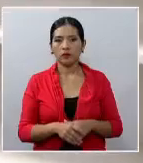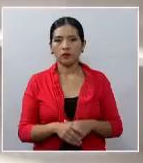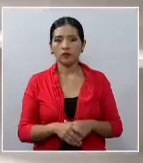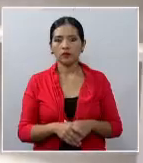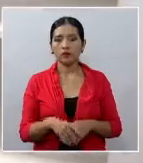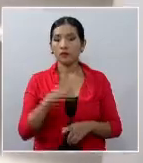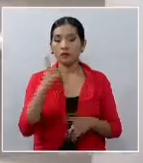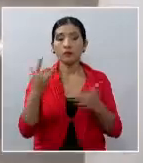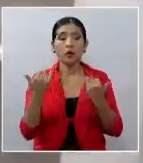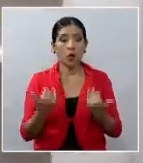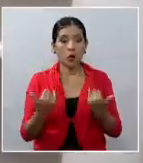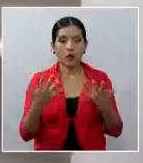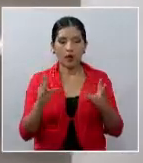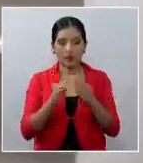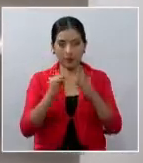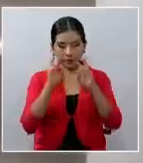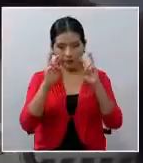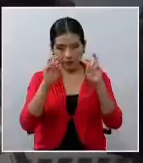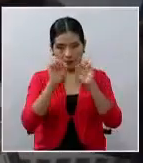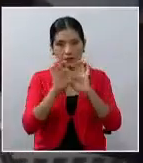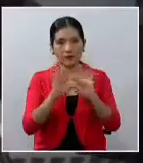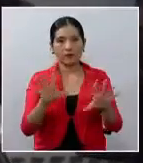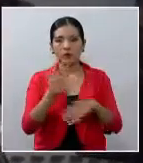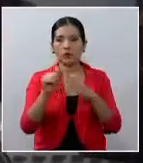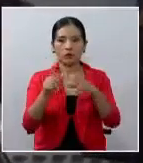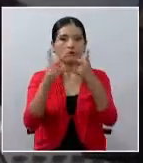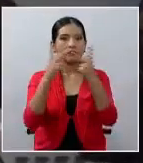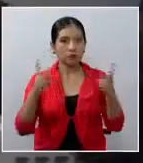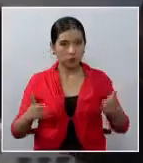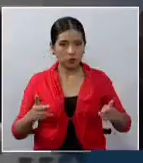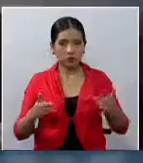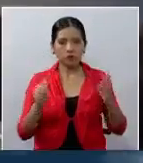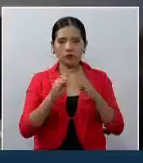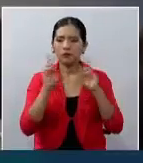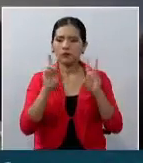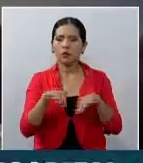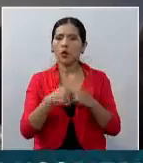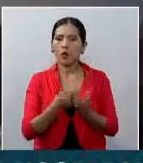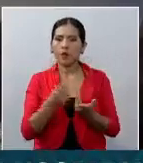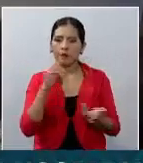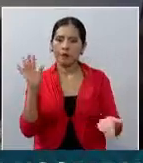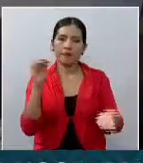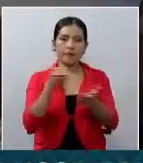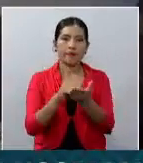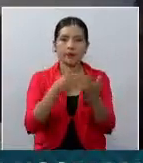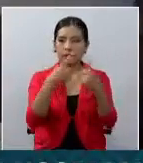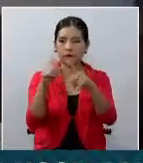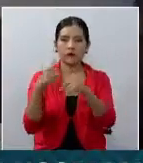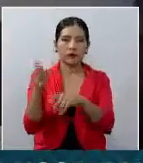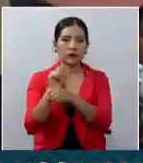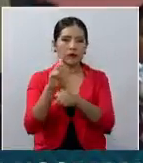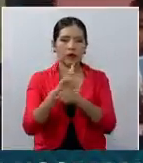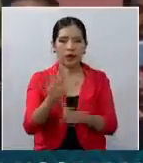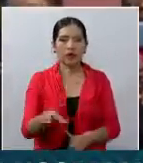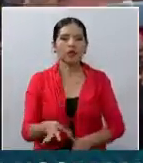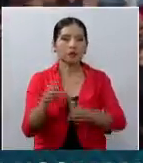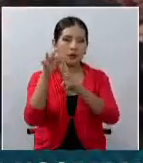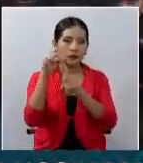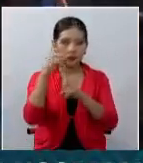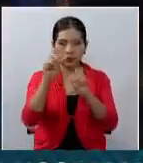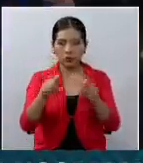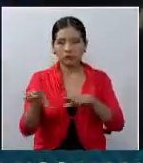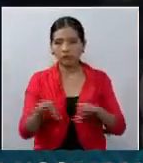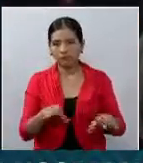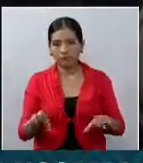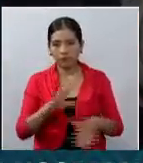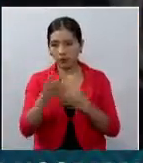hoy inspeccionó el hospital de Tercer nivel en Potosí donde verificó el grado de implementación de todas las salas especializadas para agilizar la